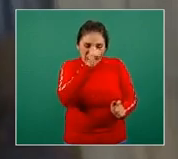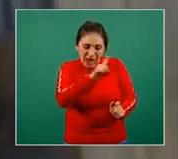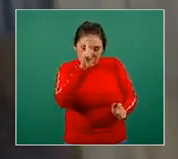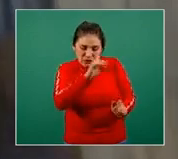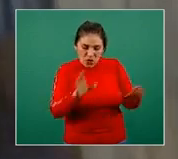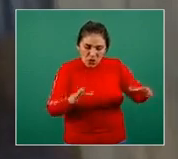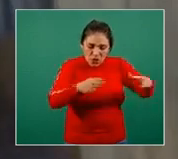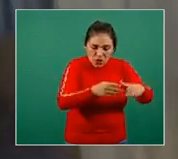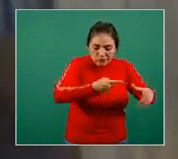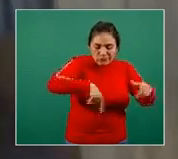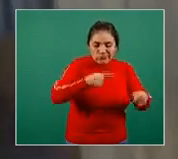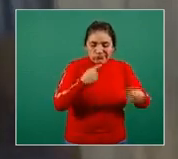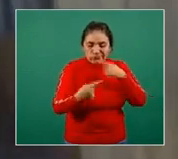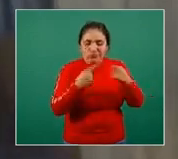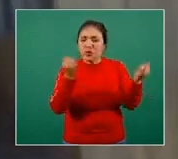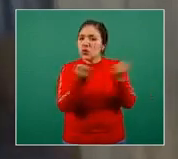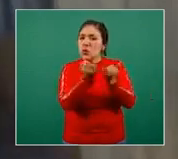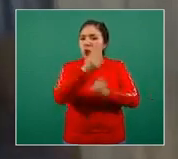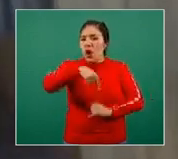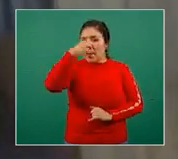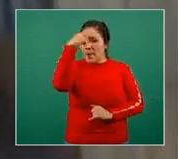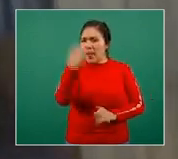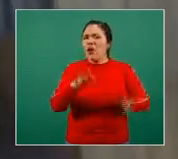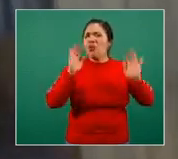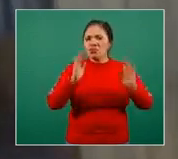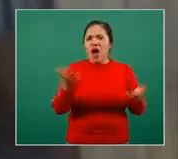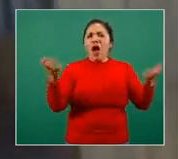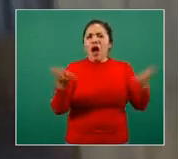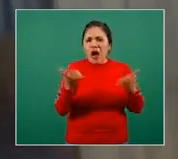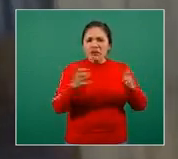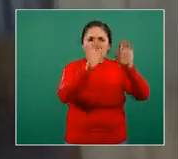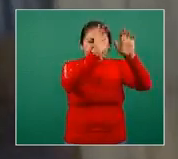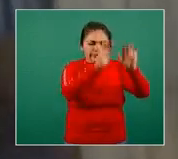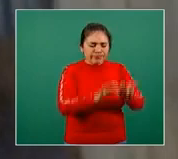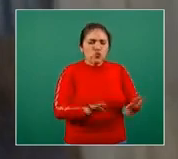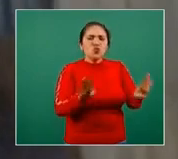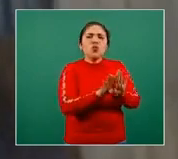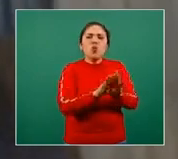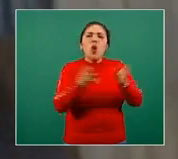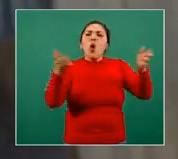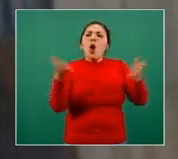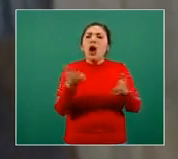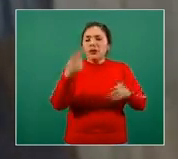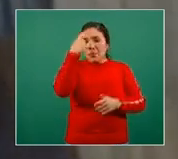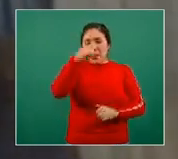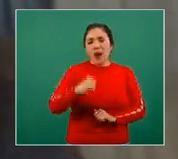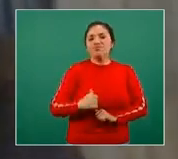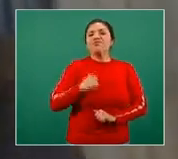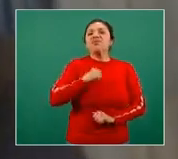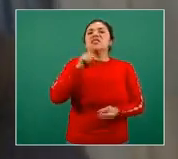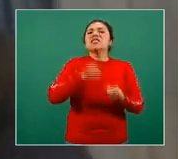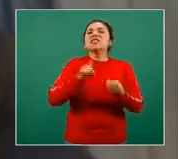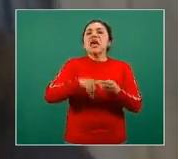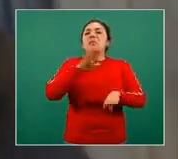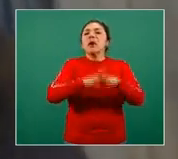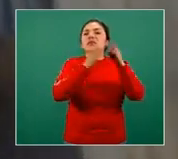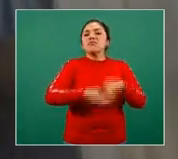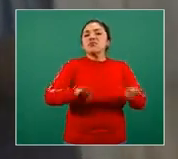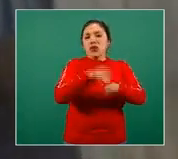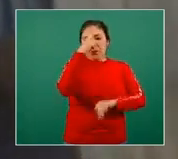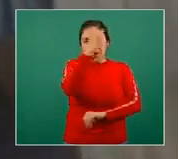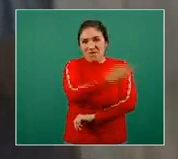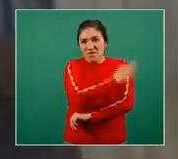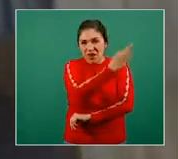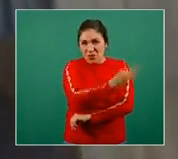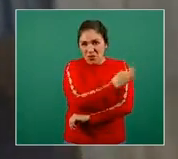también en México hemos hecho una hoja de ruta de priorización semejante. Y por